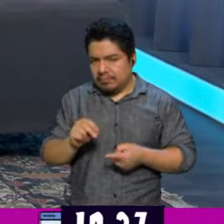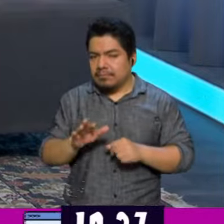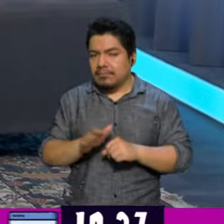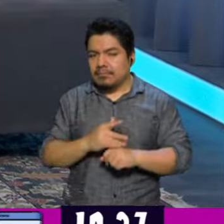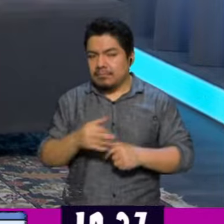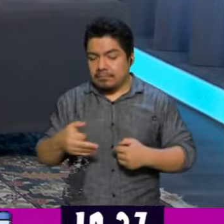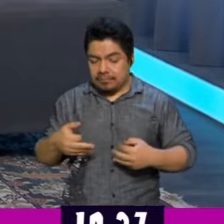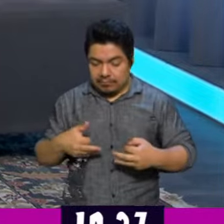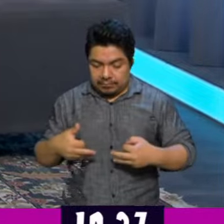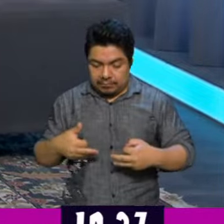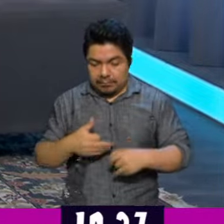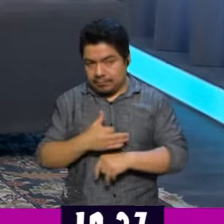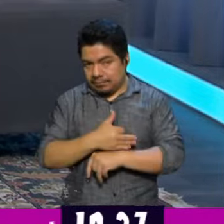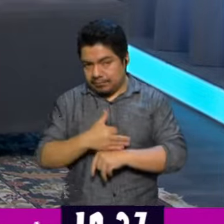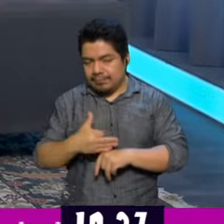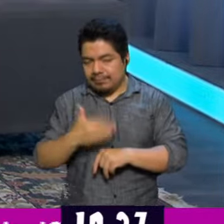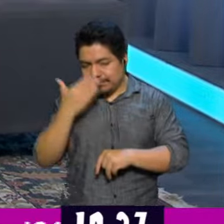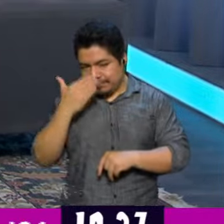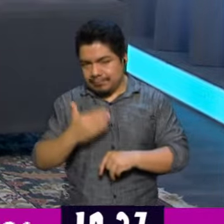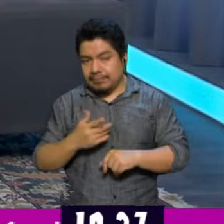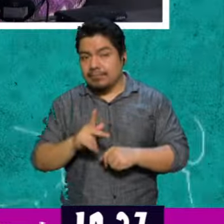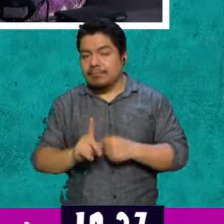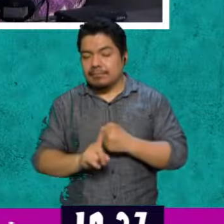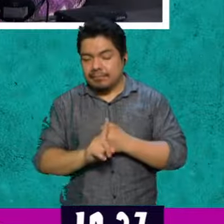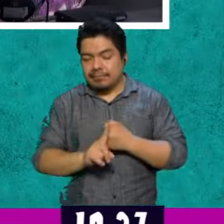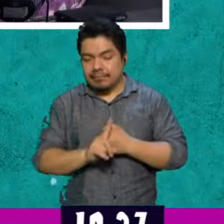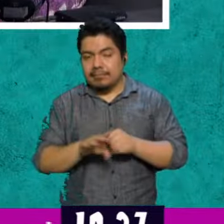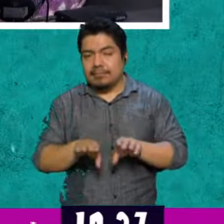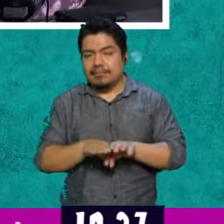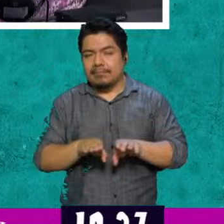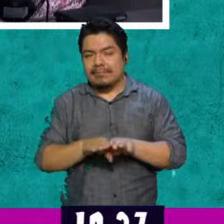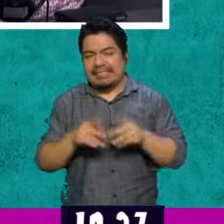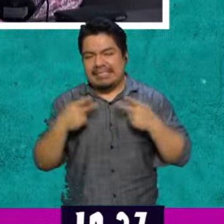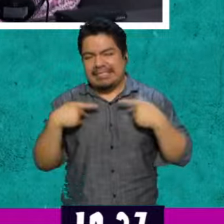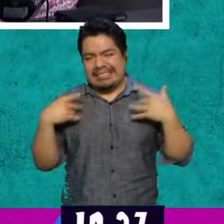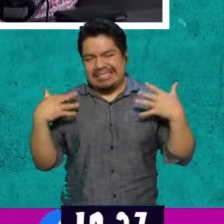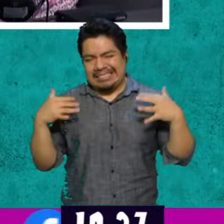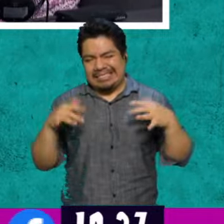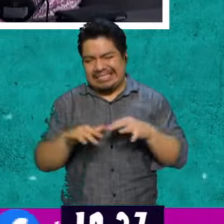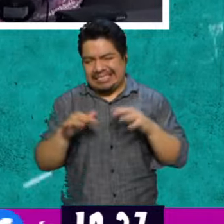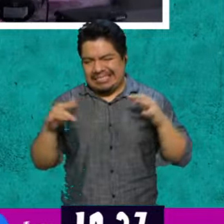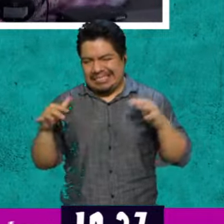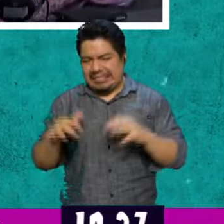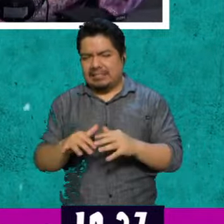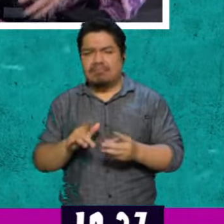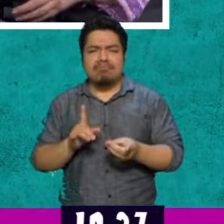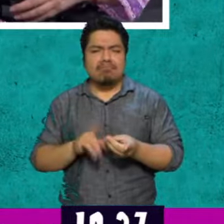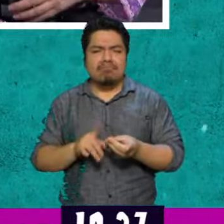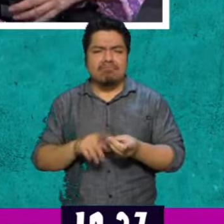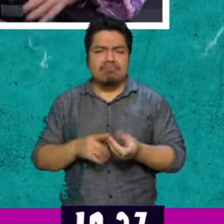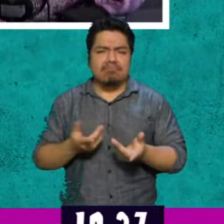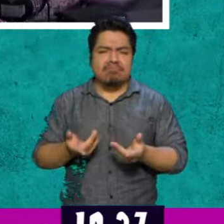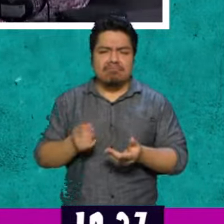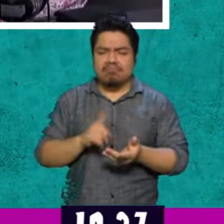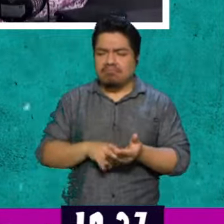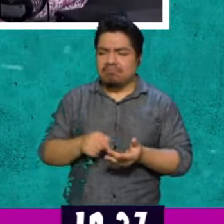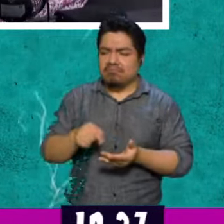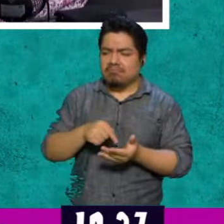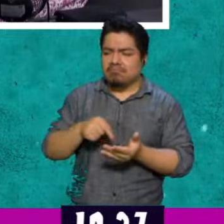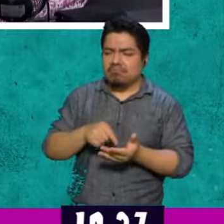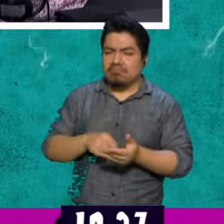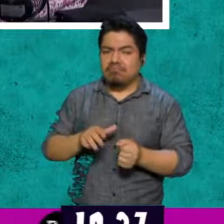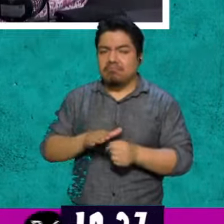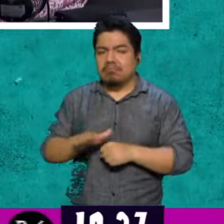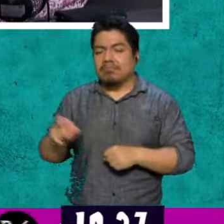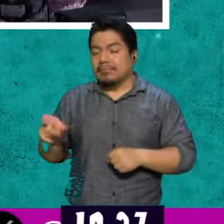familiar, pero sí abordamos un poco la problemática, que es la urbanización desmedida. ¿Y dónde pasa la obra? ¿Dónde se supone que es la obra? La obra